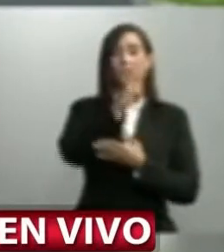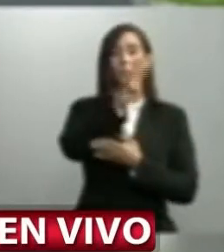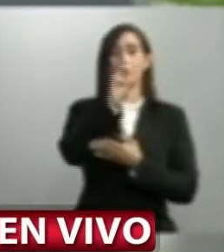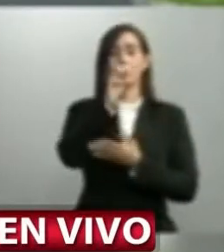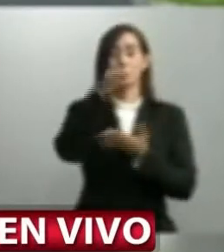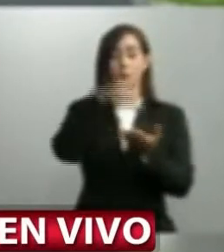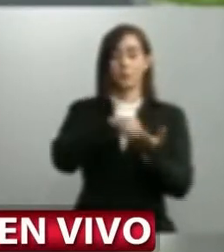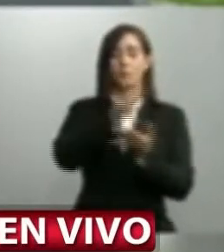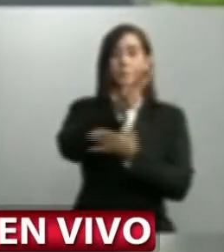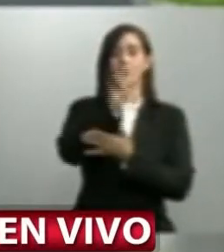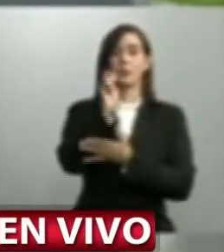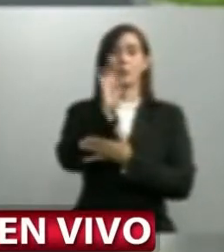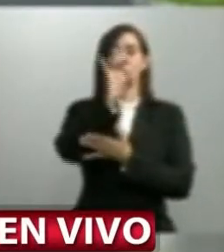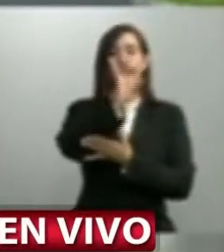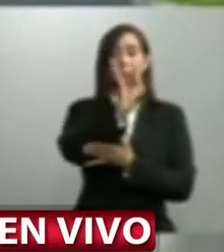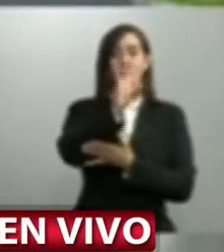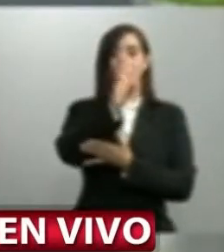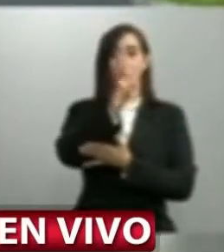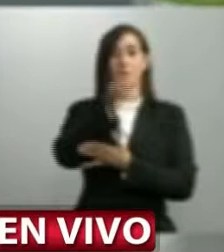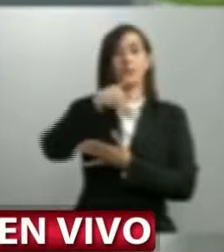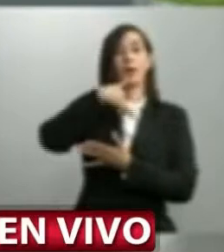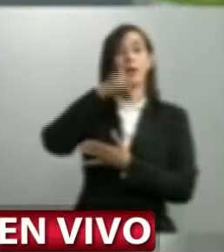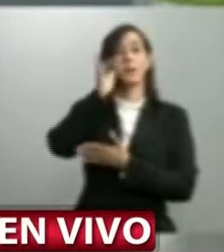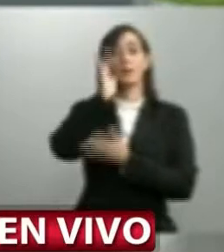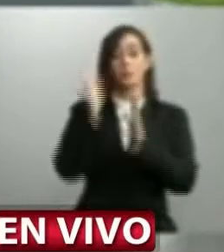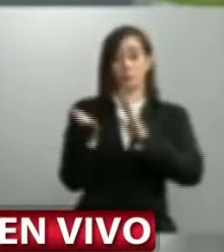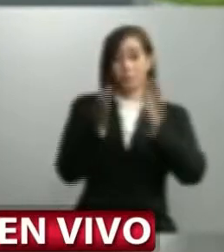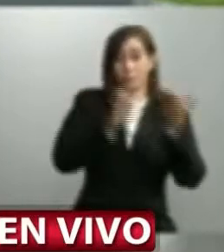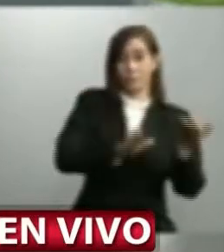4.286 corresponden al día de ayer.